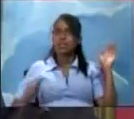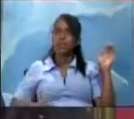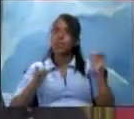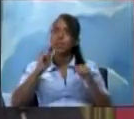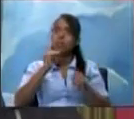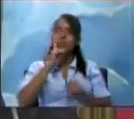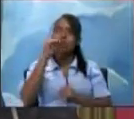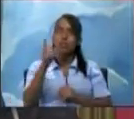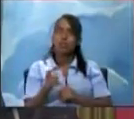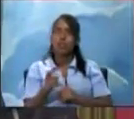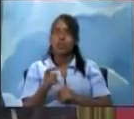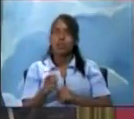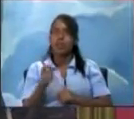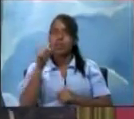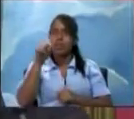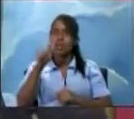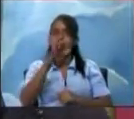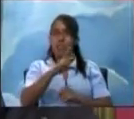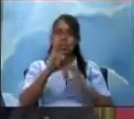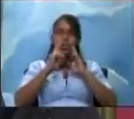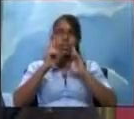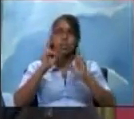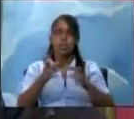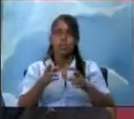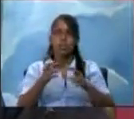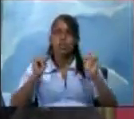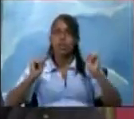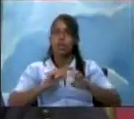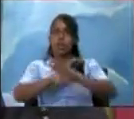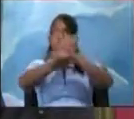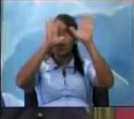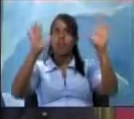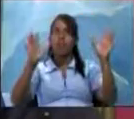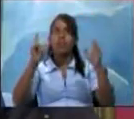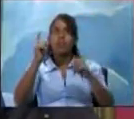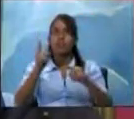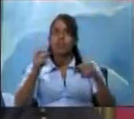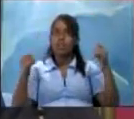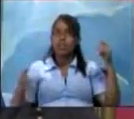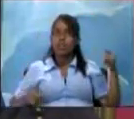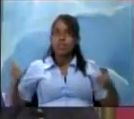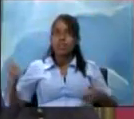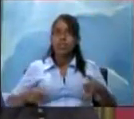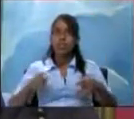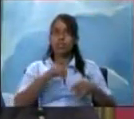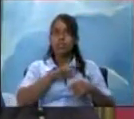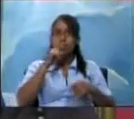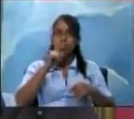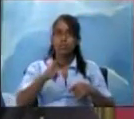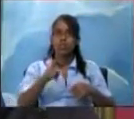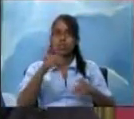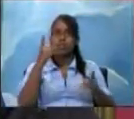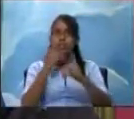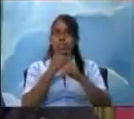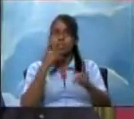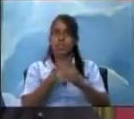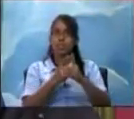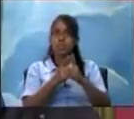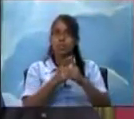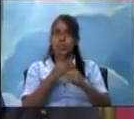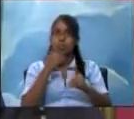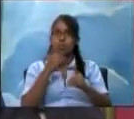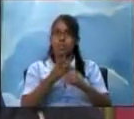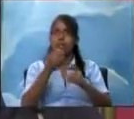y preguntarle. Aquí Él está respondiendo claramente la inquietud de sus